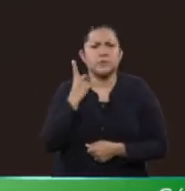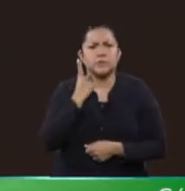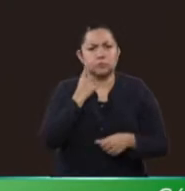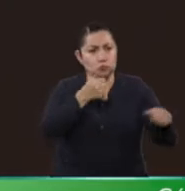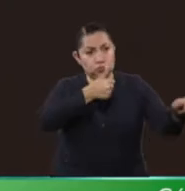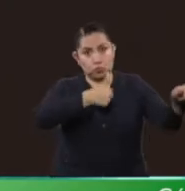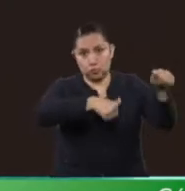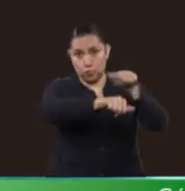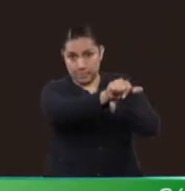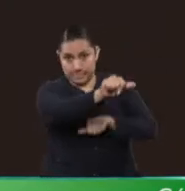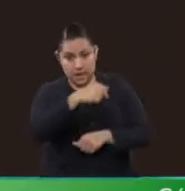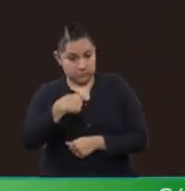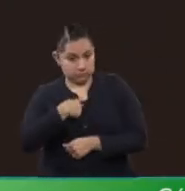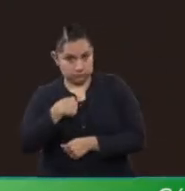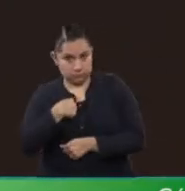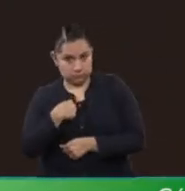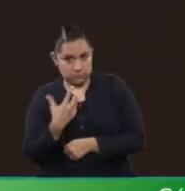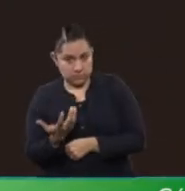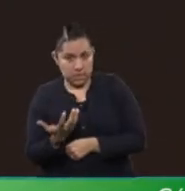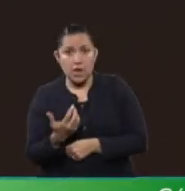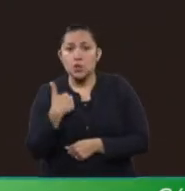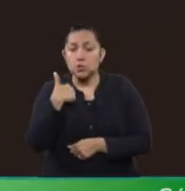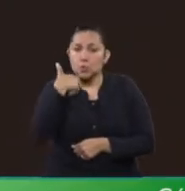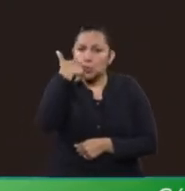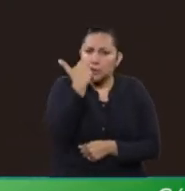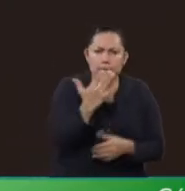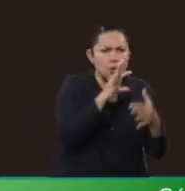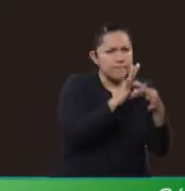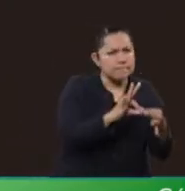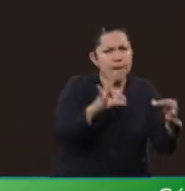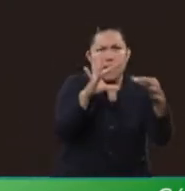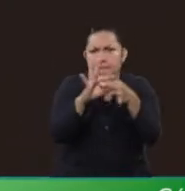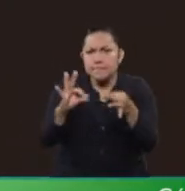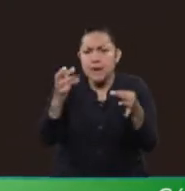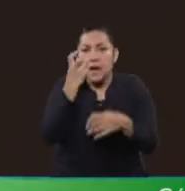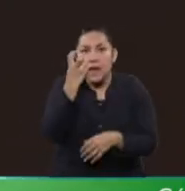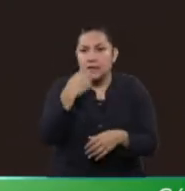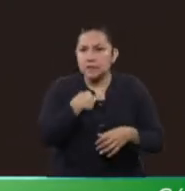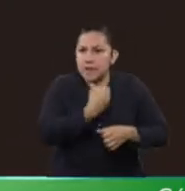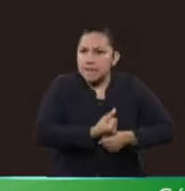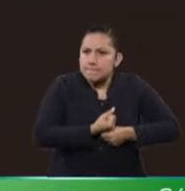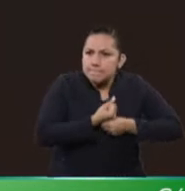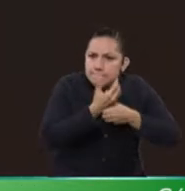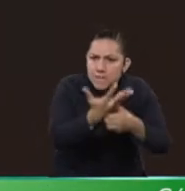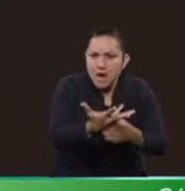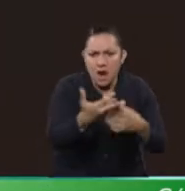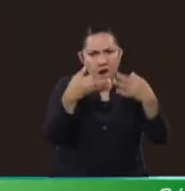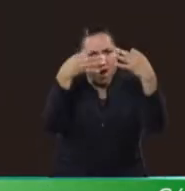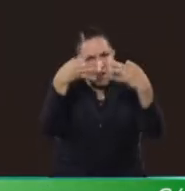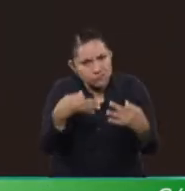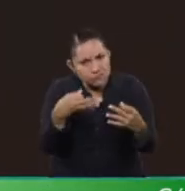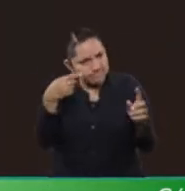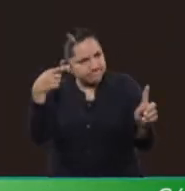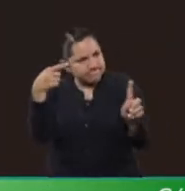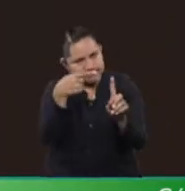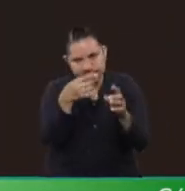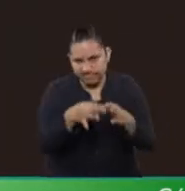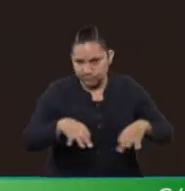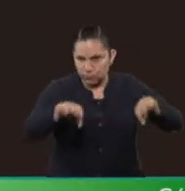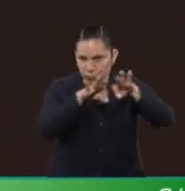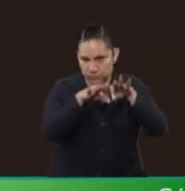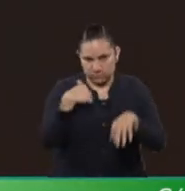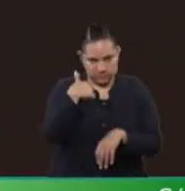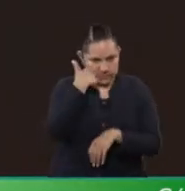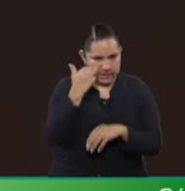idea que salga de mi bocaa valor y que tengo una intención muy clara Así que hoy Les